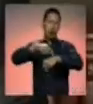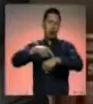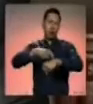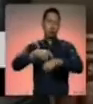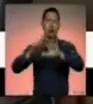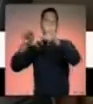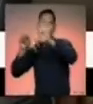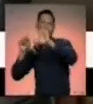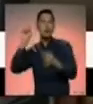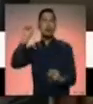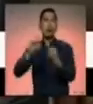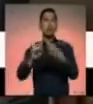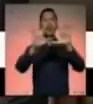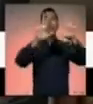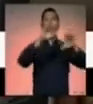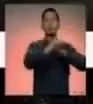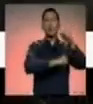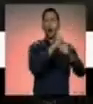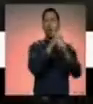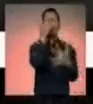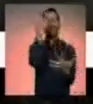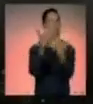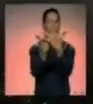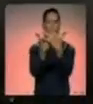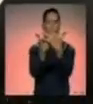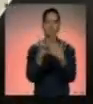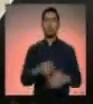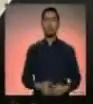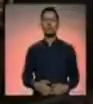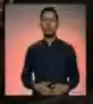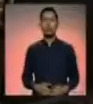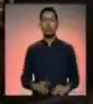sentenciado como pena privativa de libertad. Y agregó que las